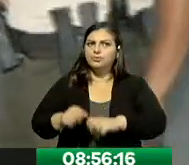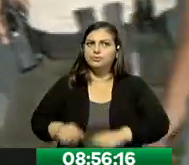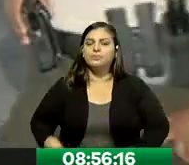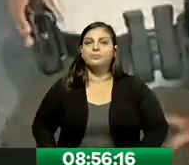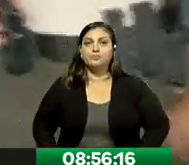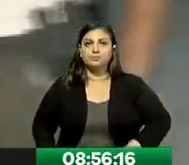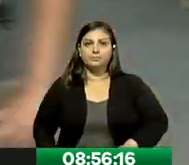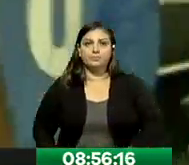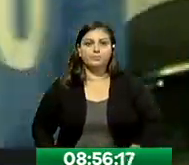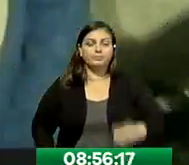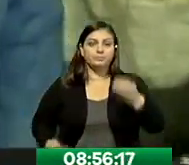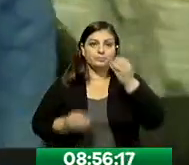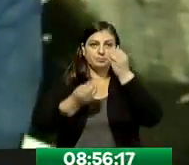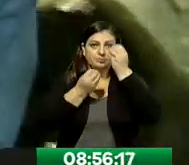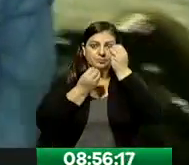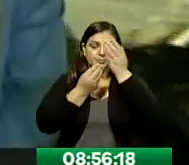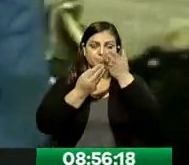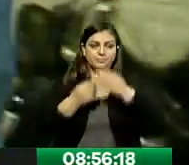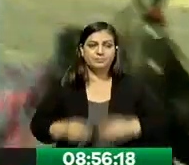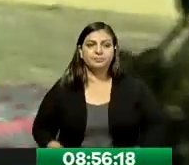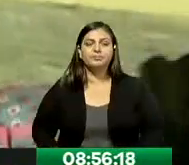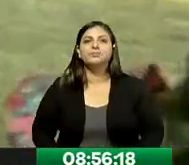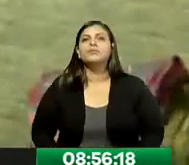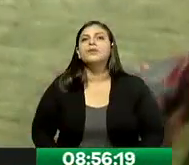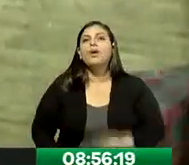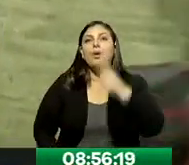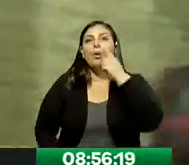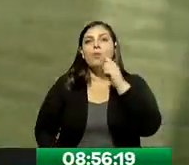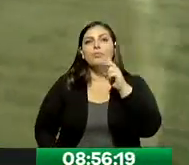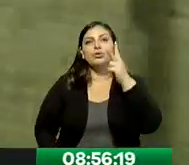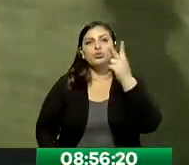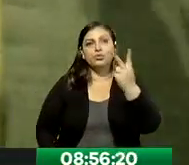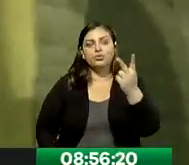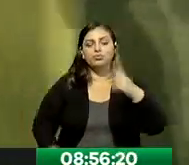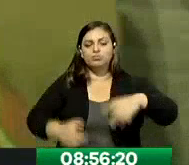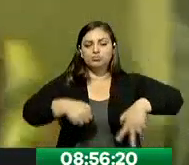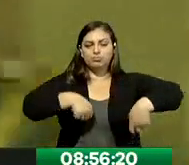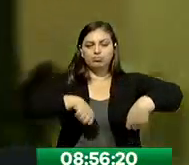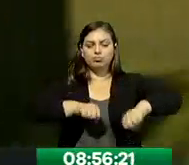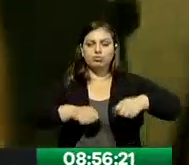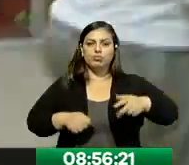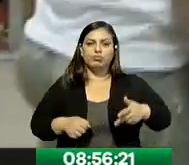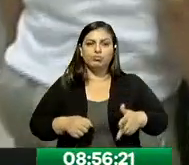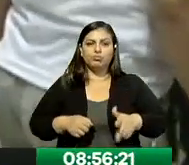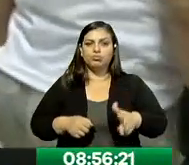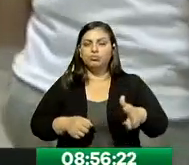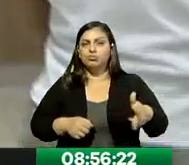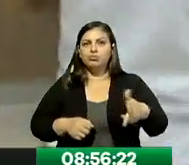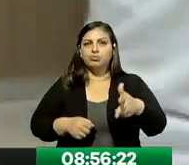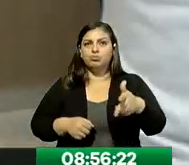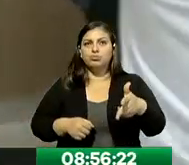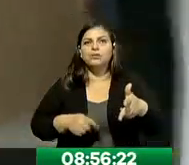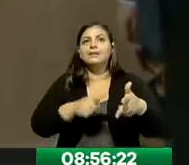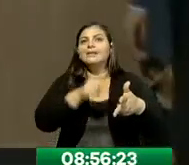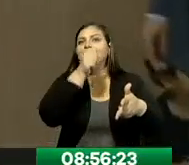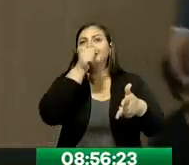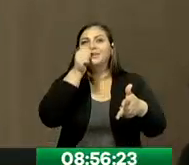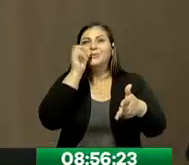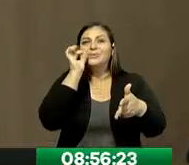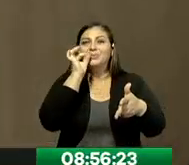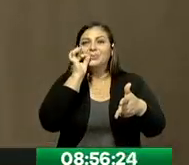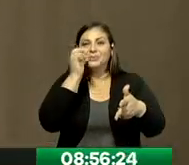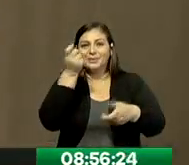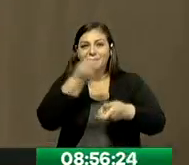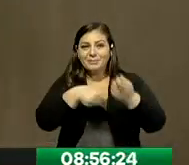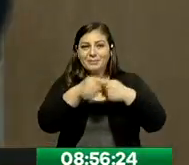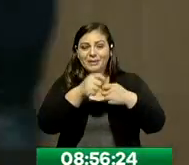que se movilizaban en motocicleta. Intentaron huir ingresando a una vivienda ajena. Por la colaboración de los propietarios de